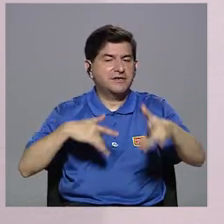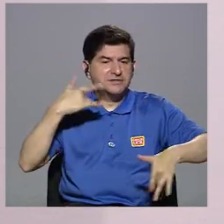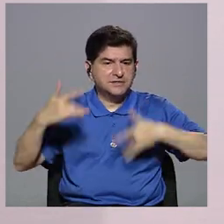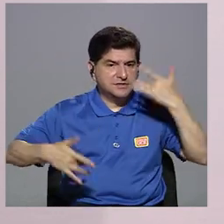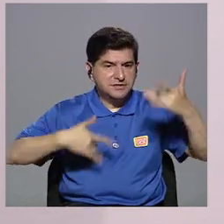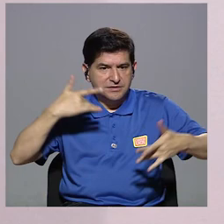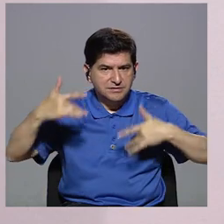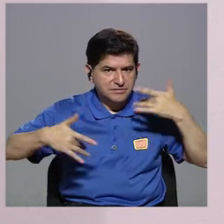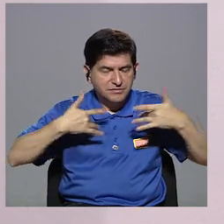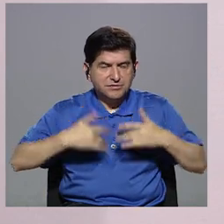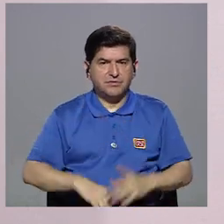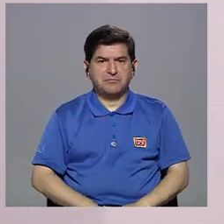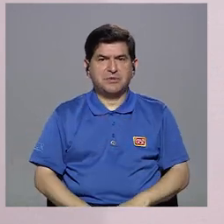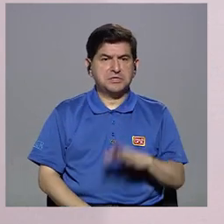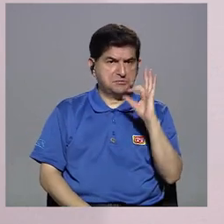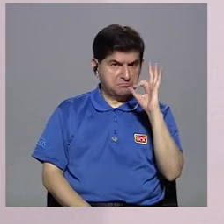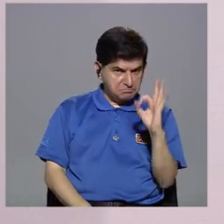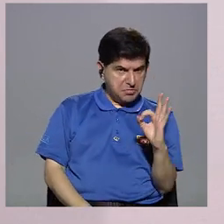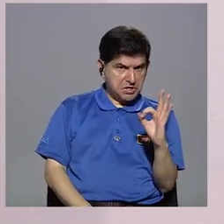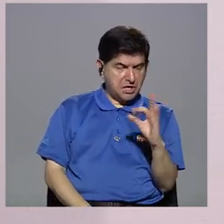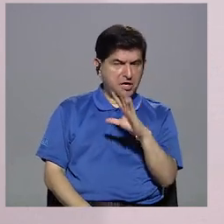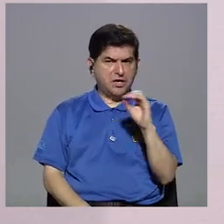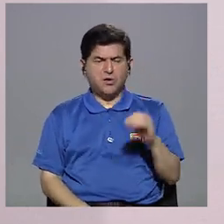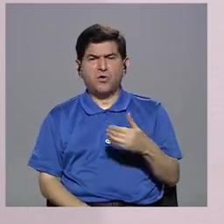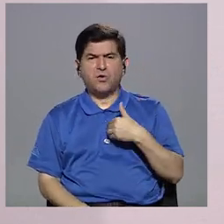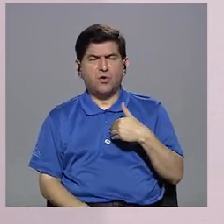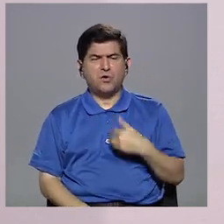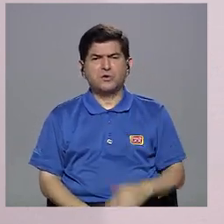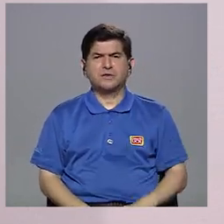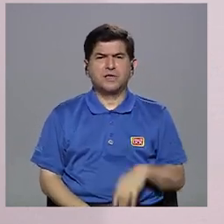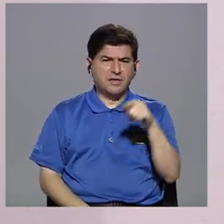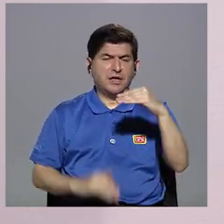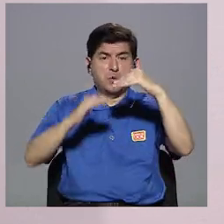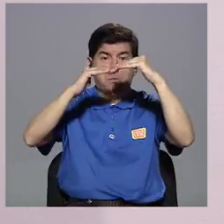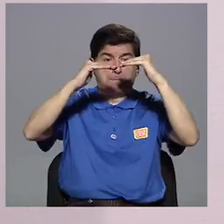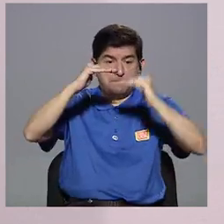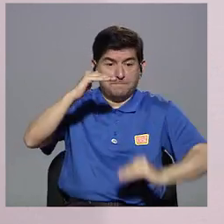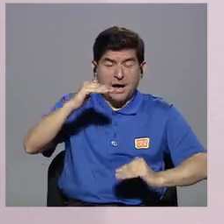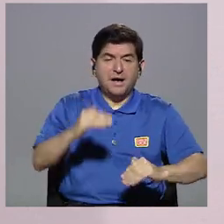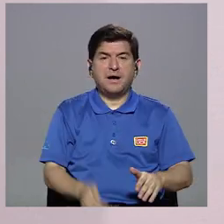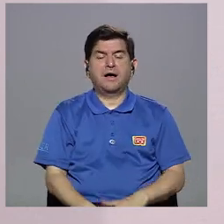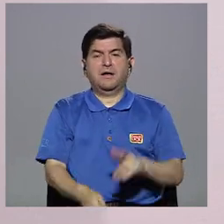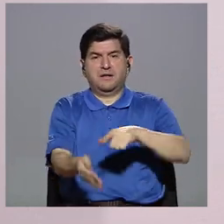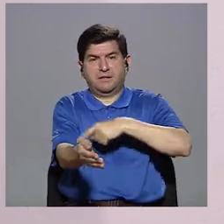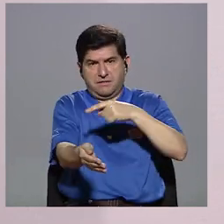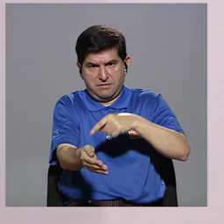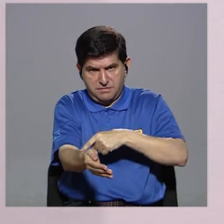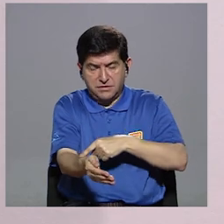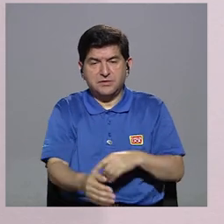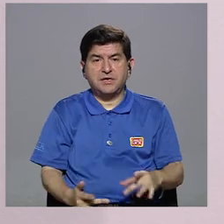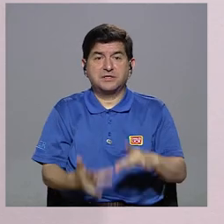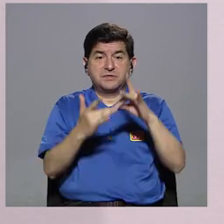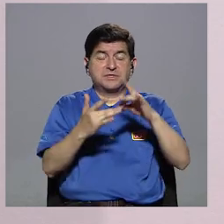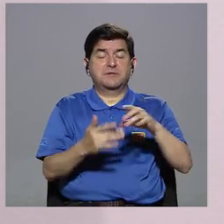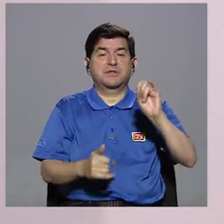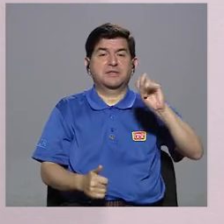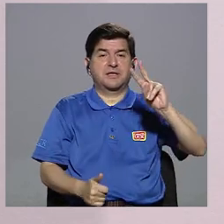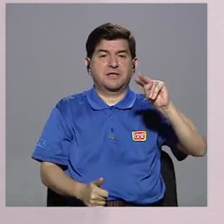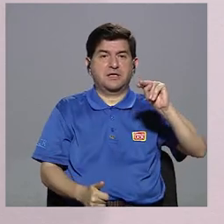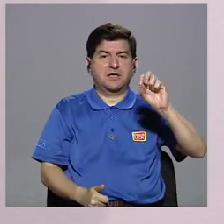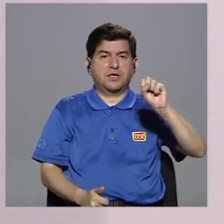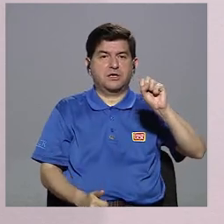los síntomas de cuando está bien cuando tiene una hipoglicemia que es un bajonazo porque a veces ocurre con eso sobre todo por la